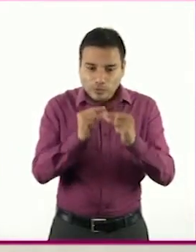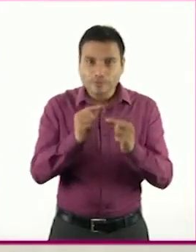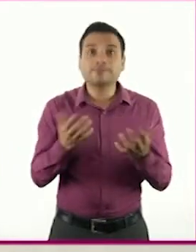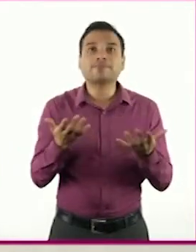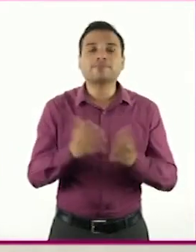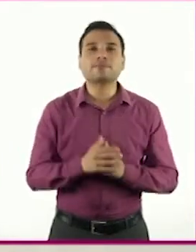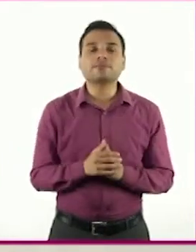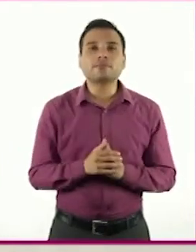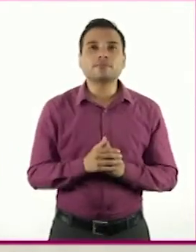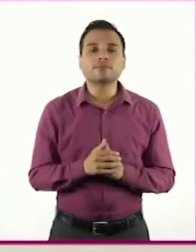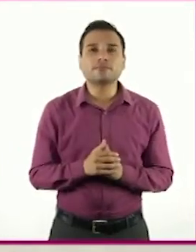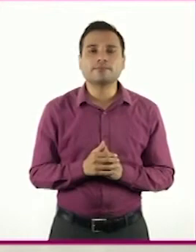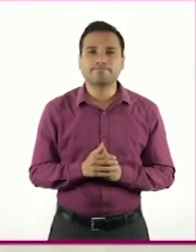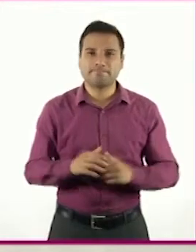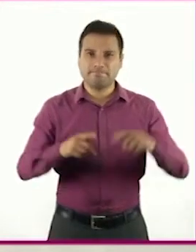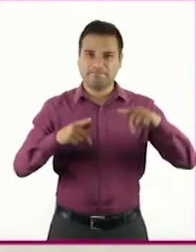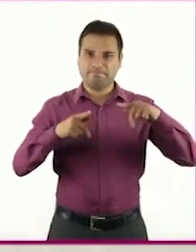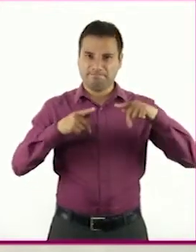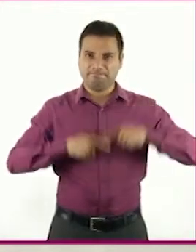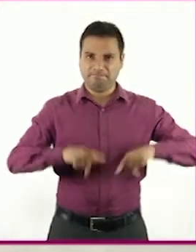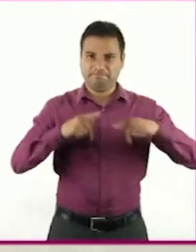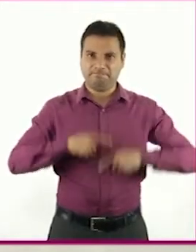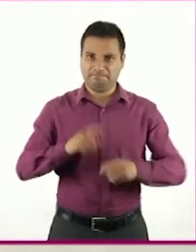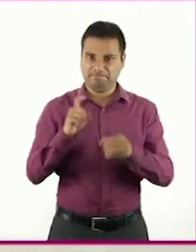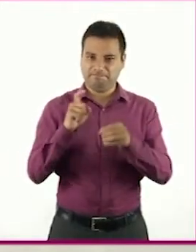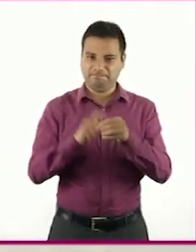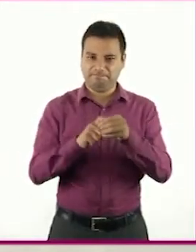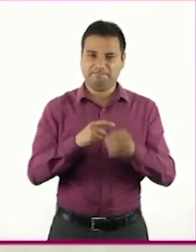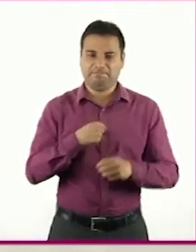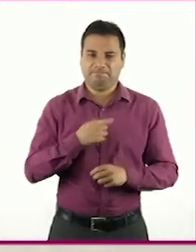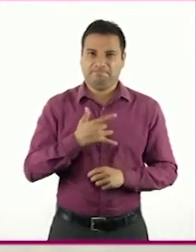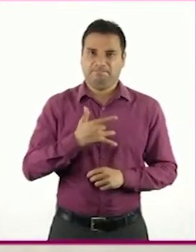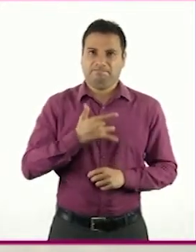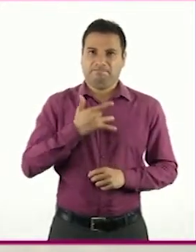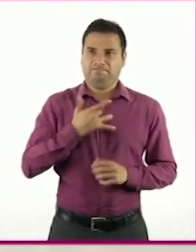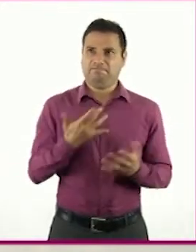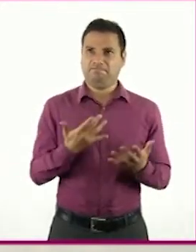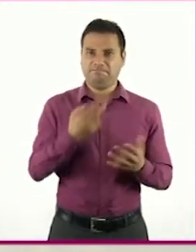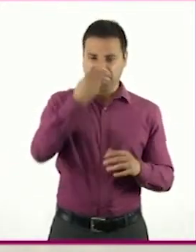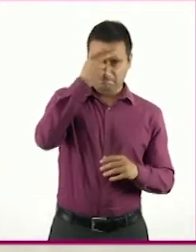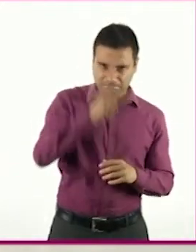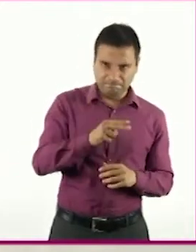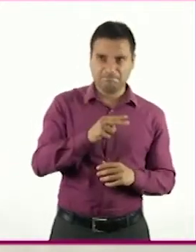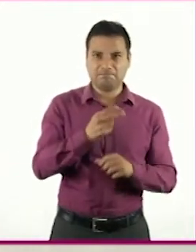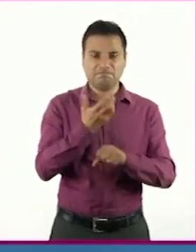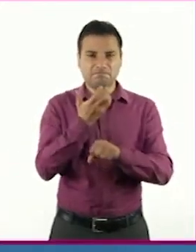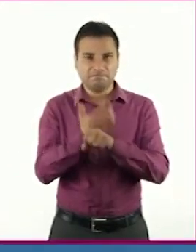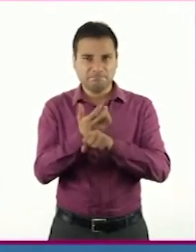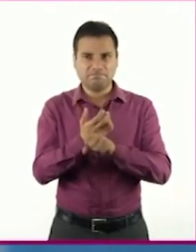propios integrantes como personas transnacionales con presencia a ambos lados de la frontera.